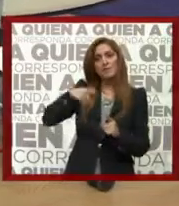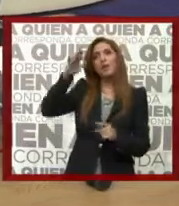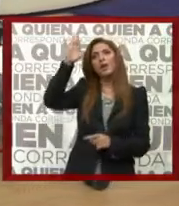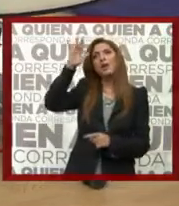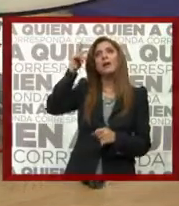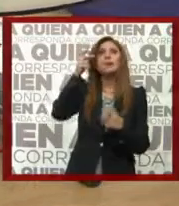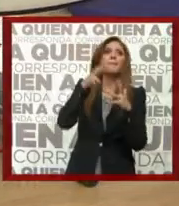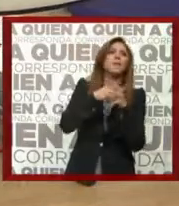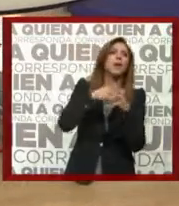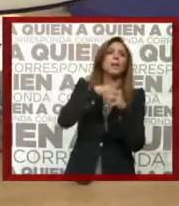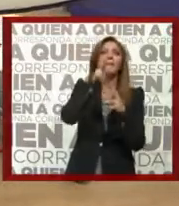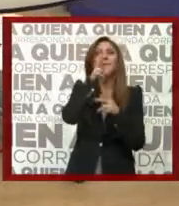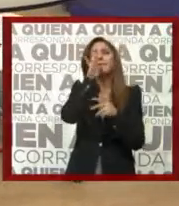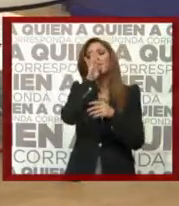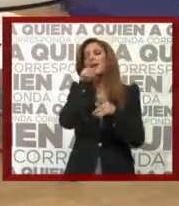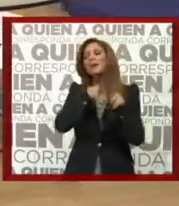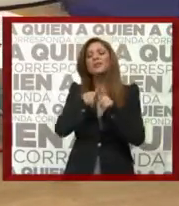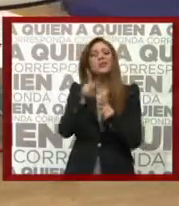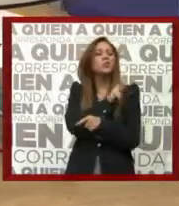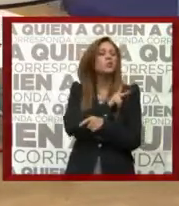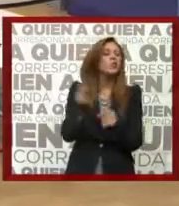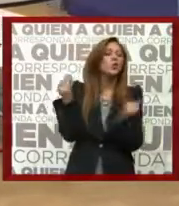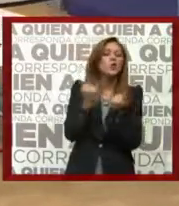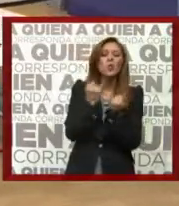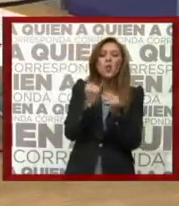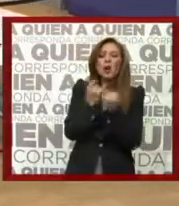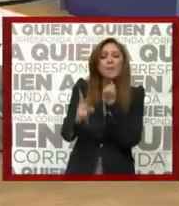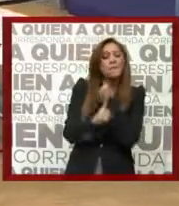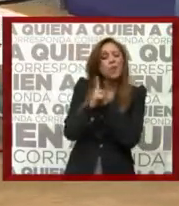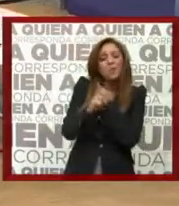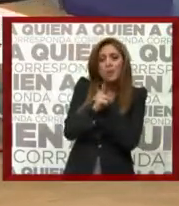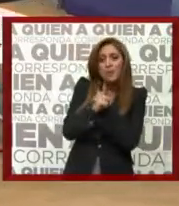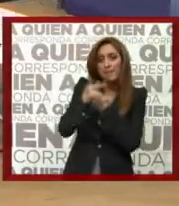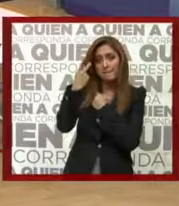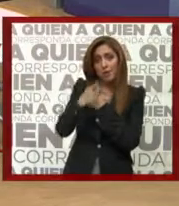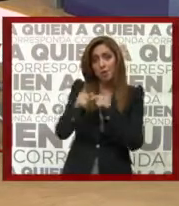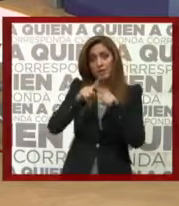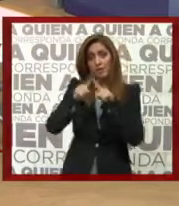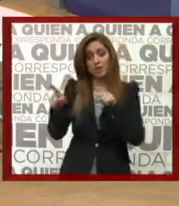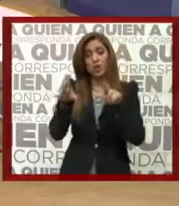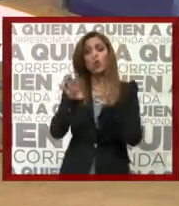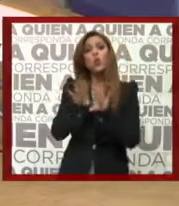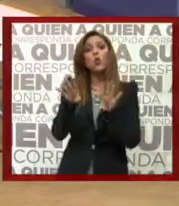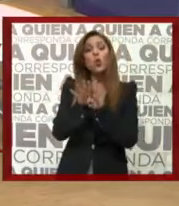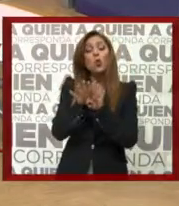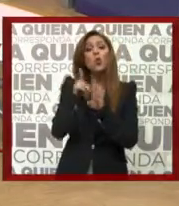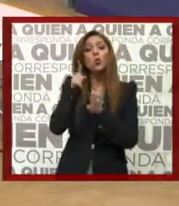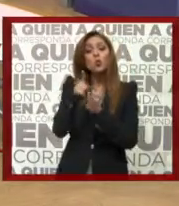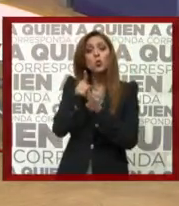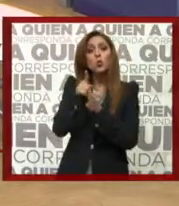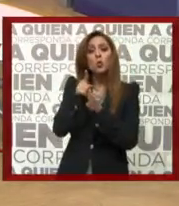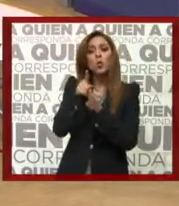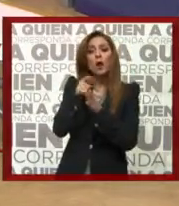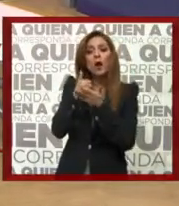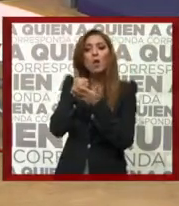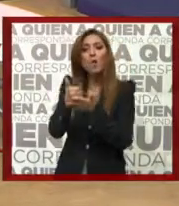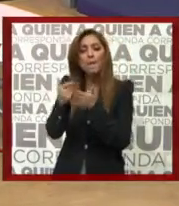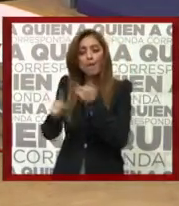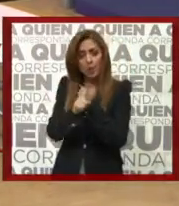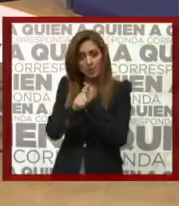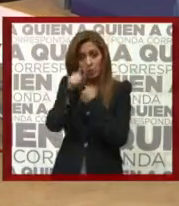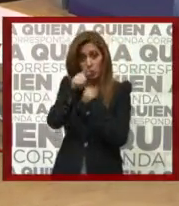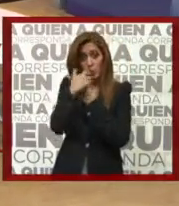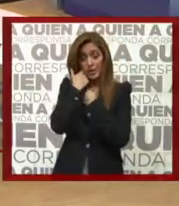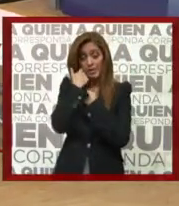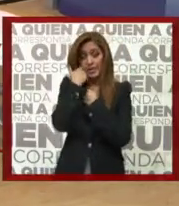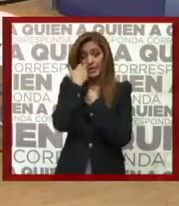con su hermano, con su novia. Pues todos hemos tenido problemas, por Dios santo. La diferencia es cómo solucionas esos problemas. Si tú lo que quieres es